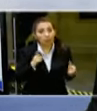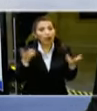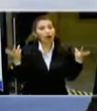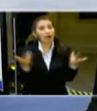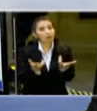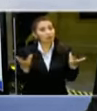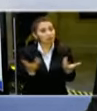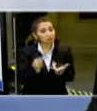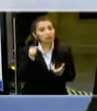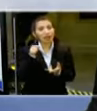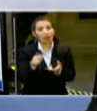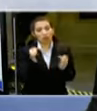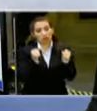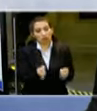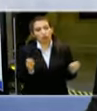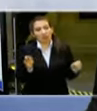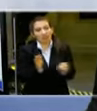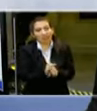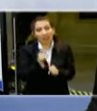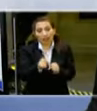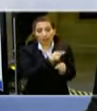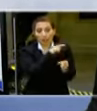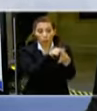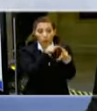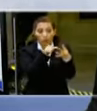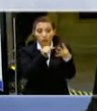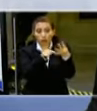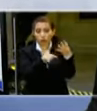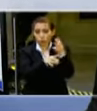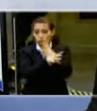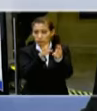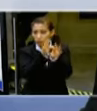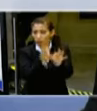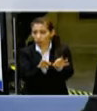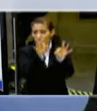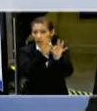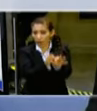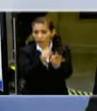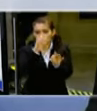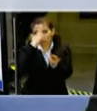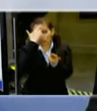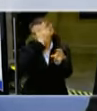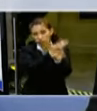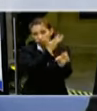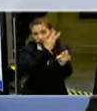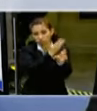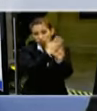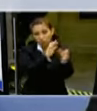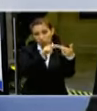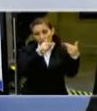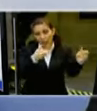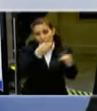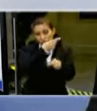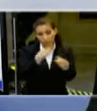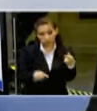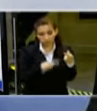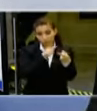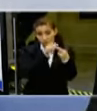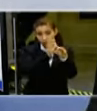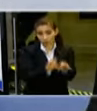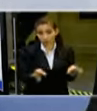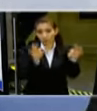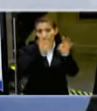la seguridad ciudadana una prioridad, y hay 4 elementos importantísimos a mejorar con Estados Unidos en nuestra relación con ellos. Primero, y lo